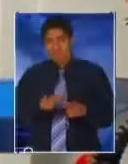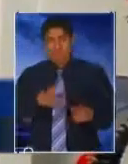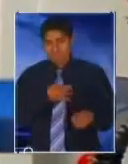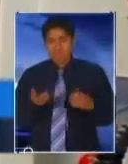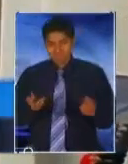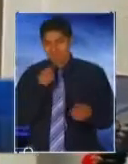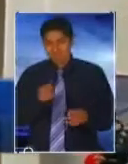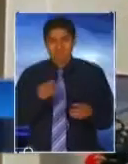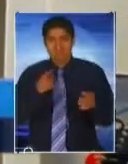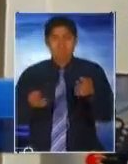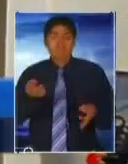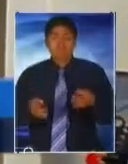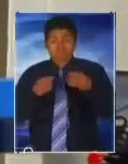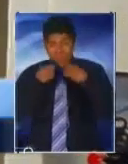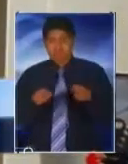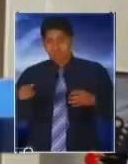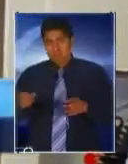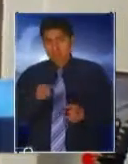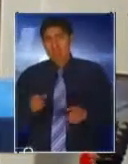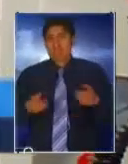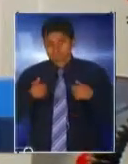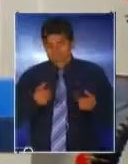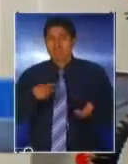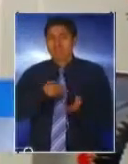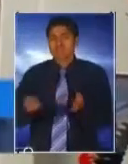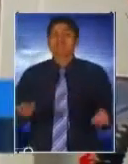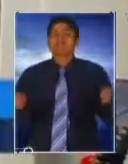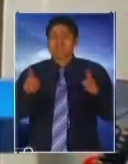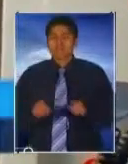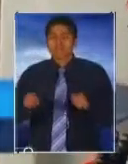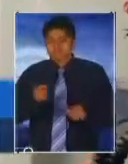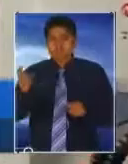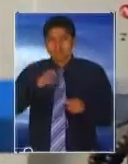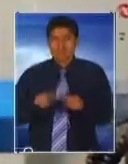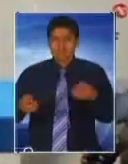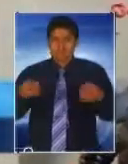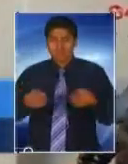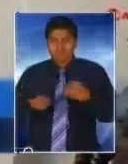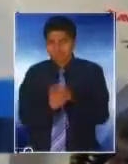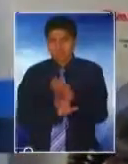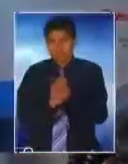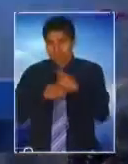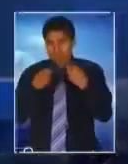en estos casos delitos con tramitación pública el funcionario debe pagar cuando participa el abogado defensor público